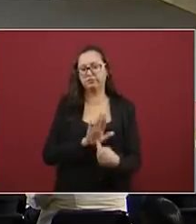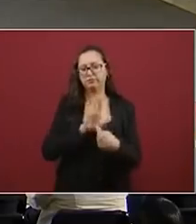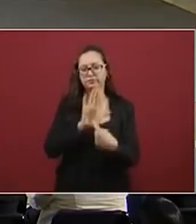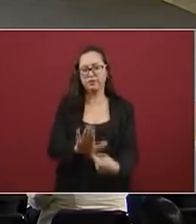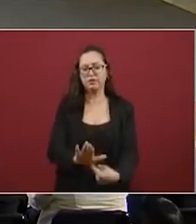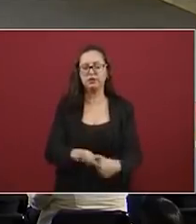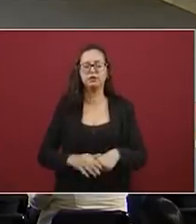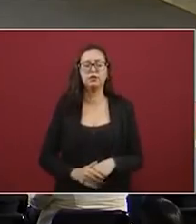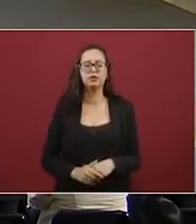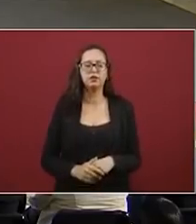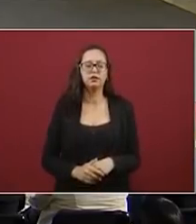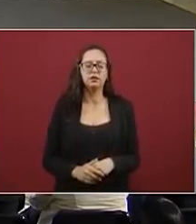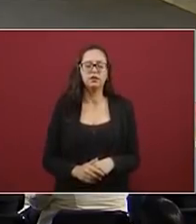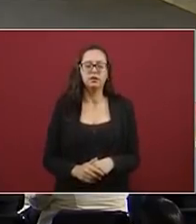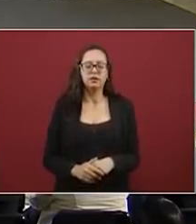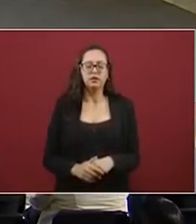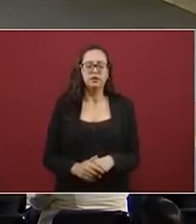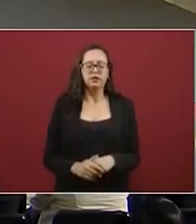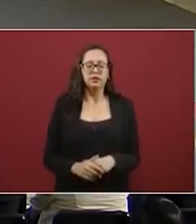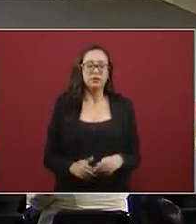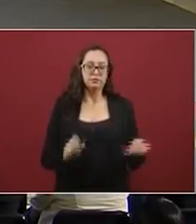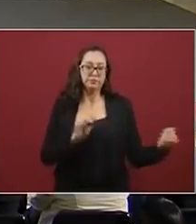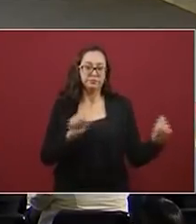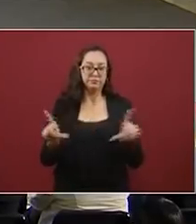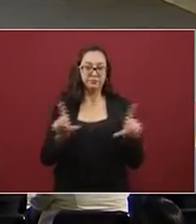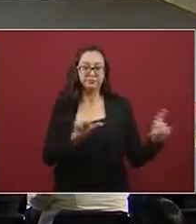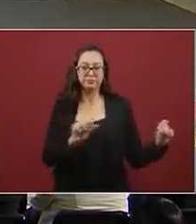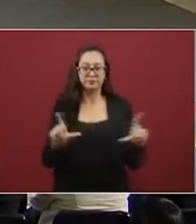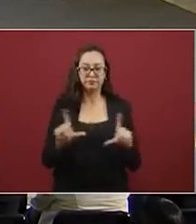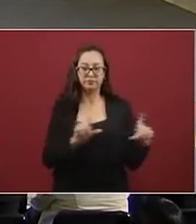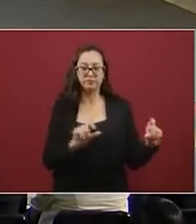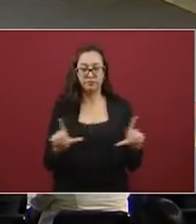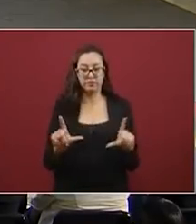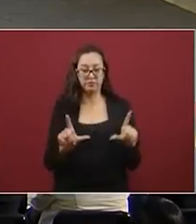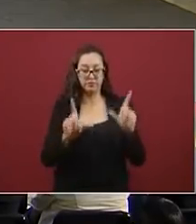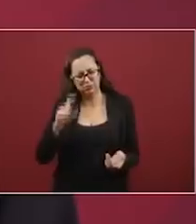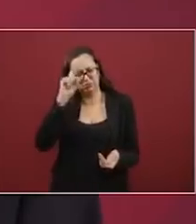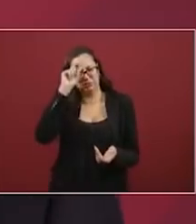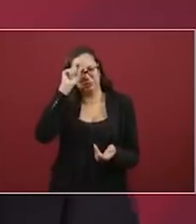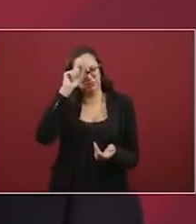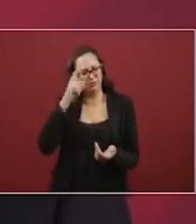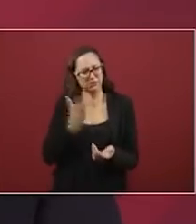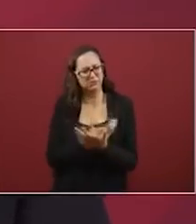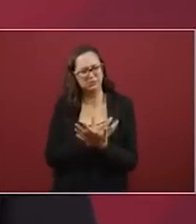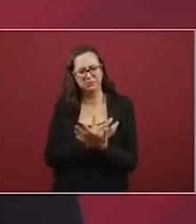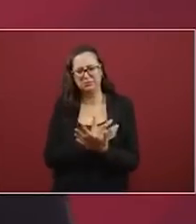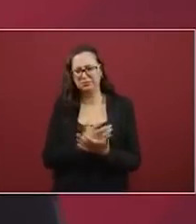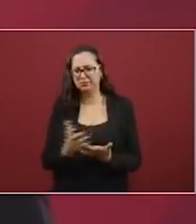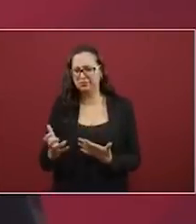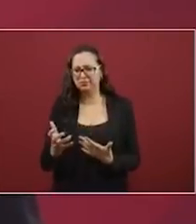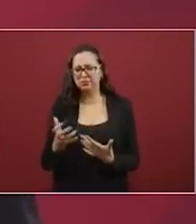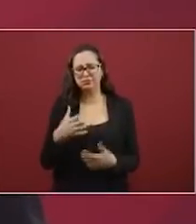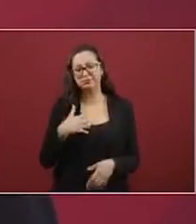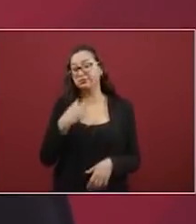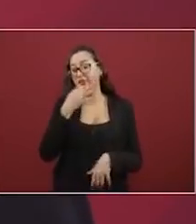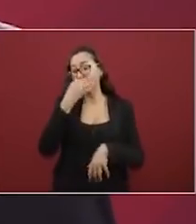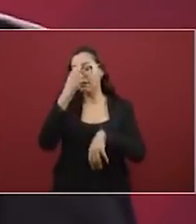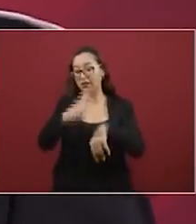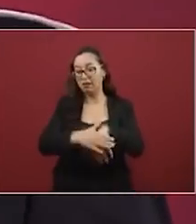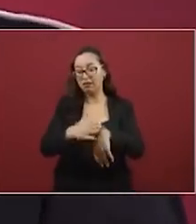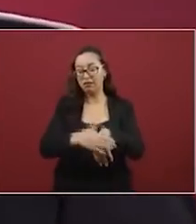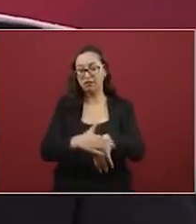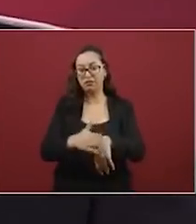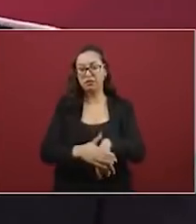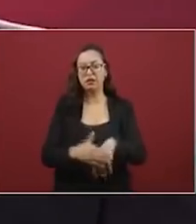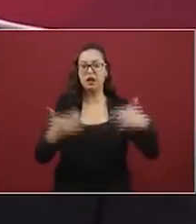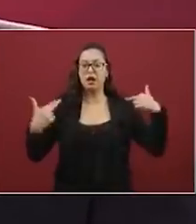contra quien esté en desacuerdo con la reforma educativa para ello propuso el diálogo Quiero enviar un mensaje a